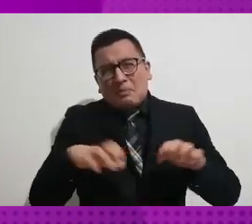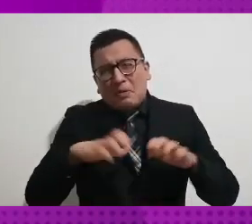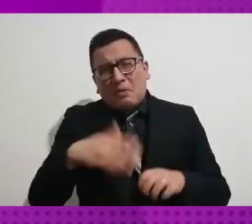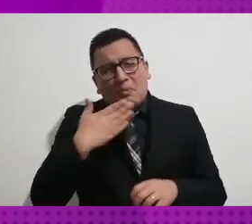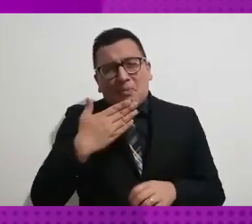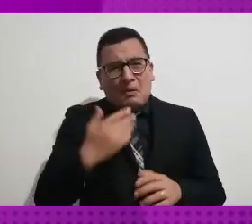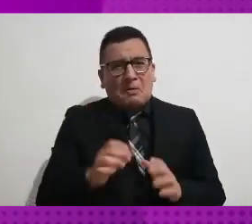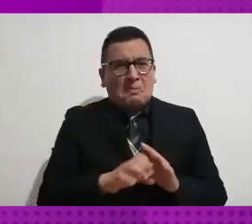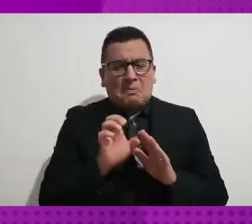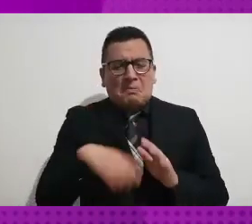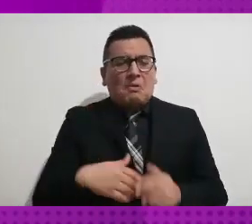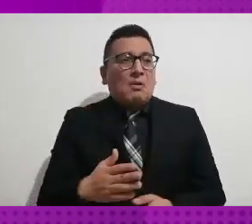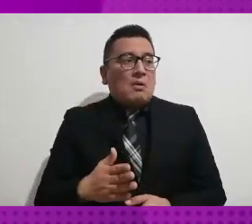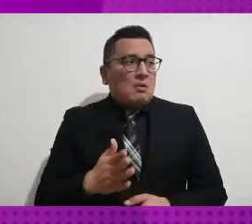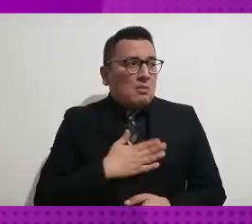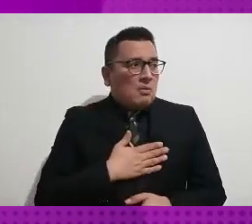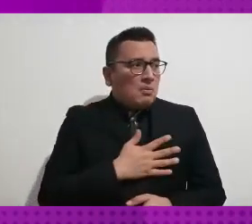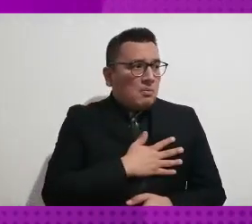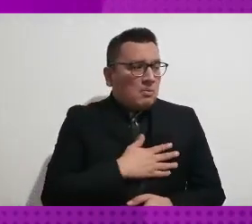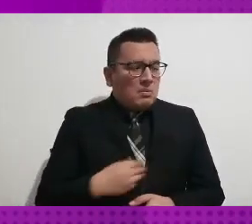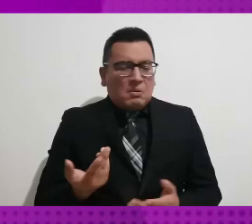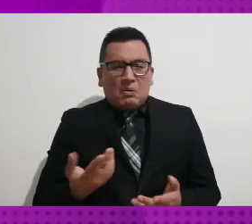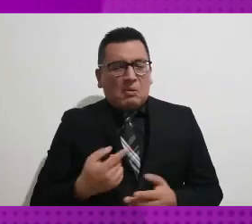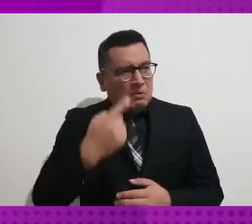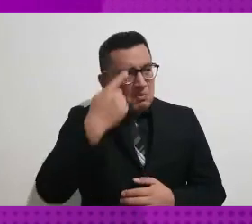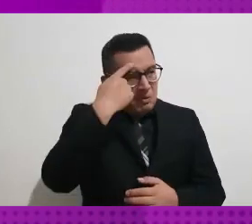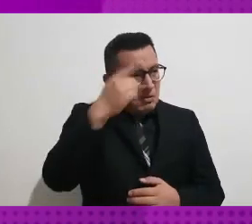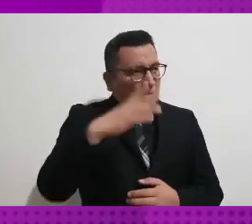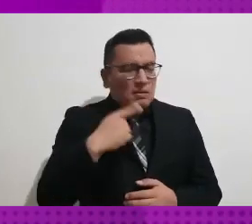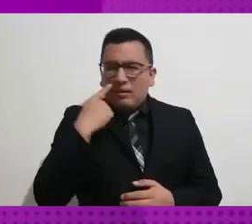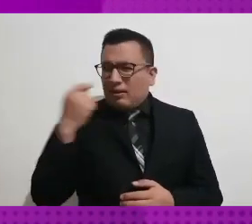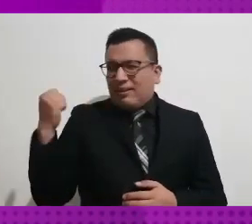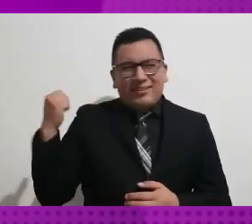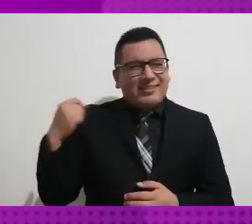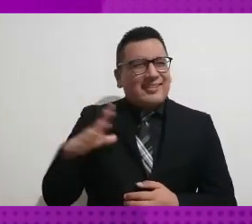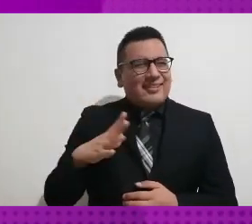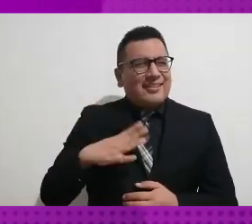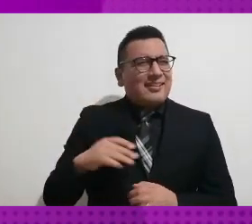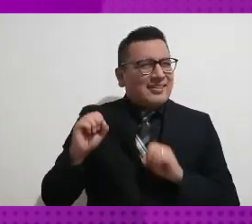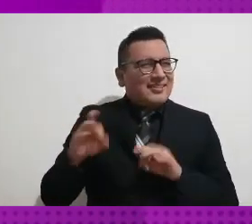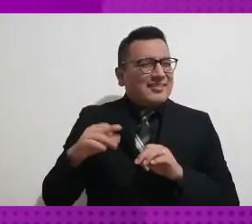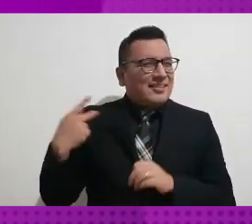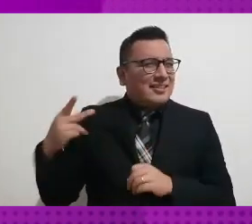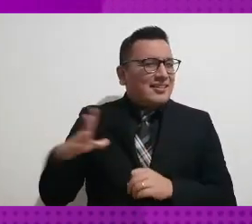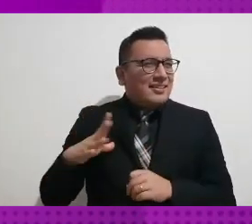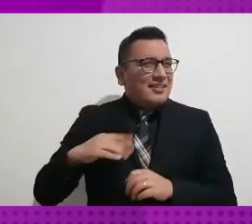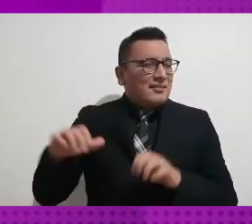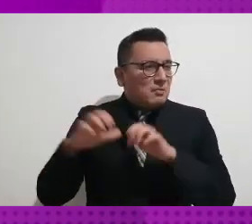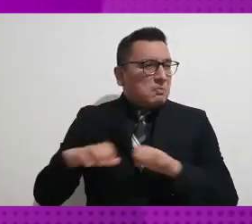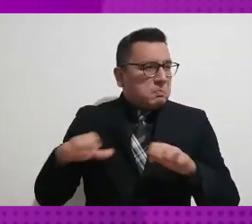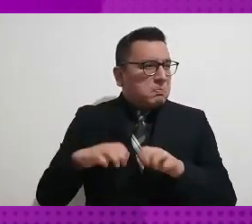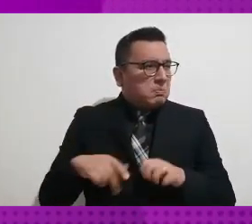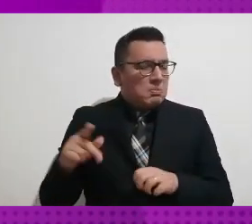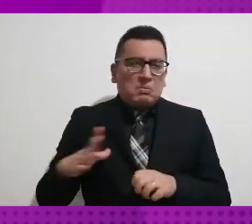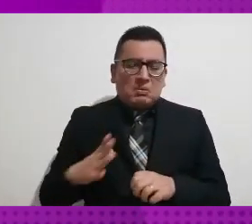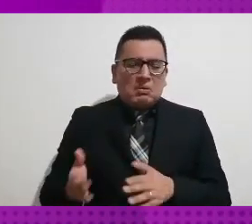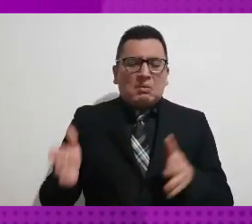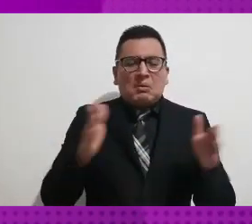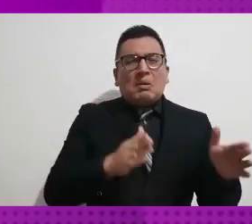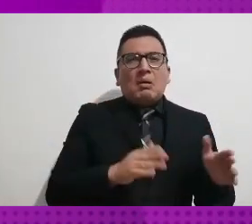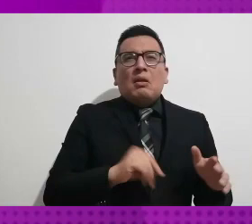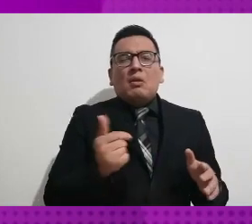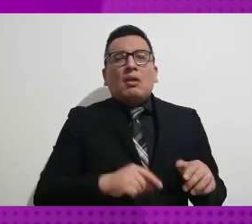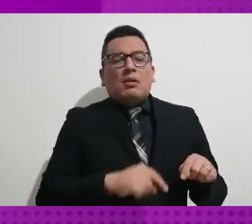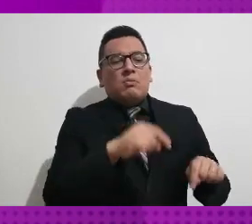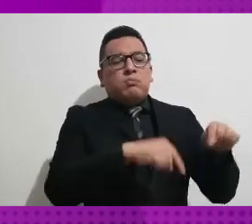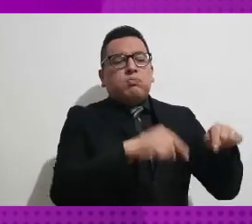mira, ahorita pueden ver atrás, su puesto de trabajo está prácticamente una computadora, pero está también una máquina Perkins